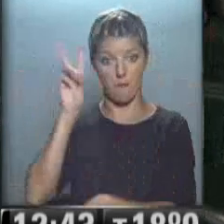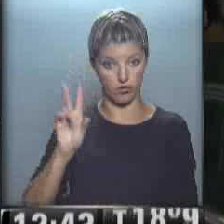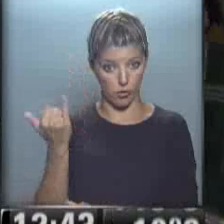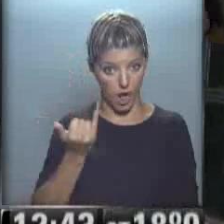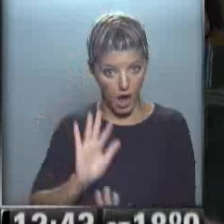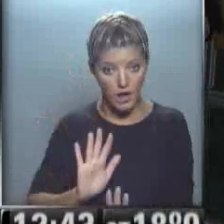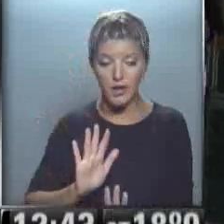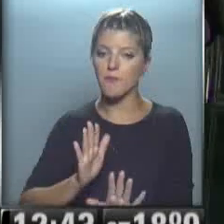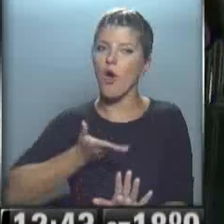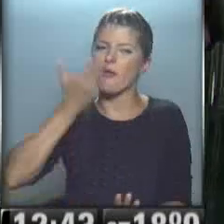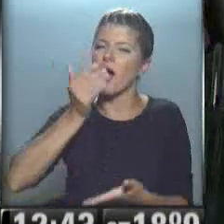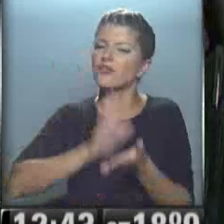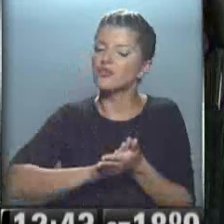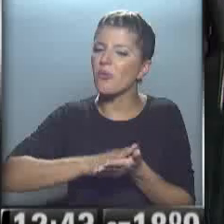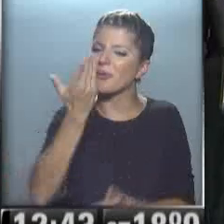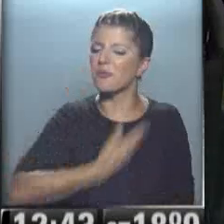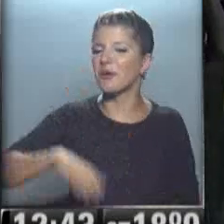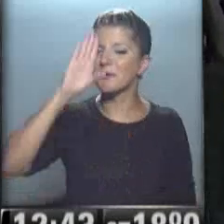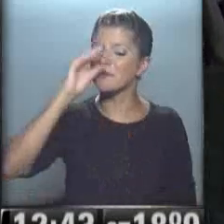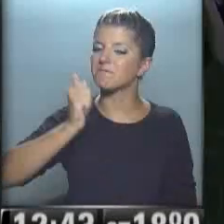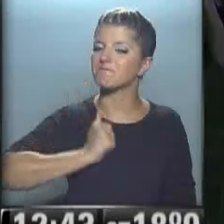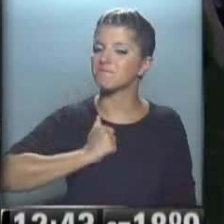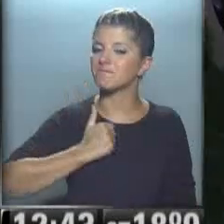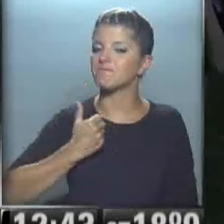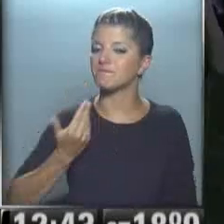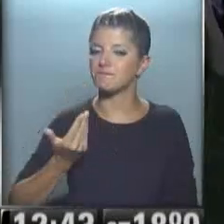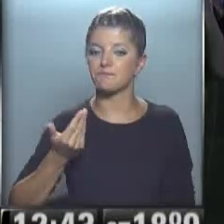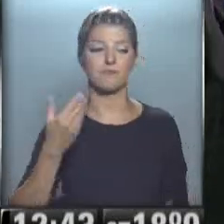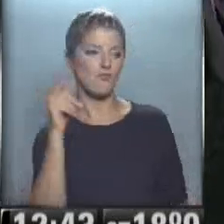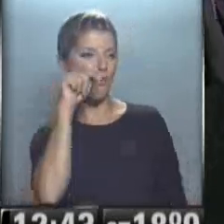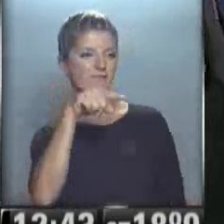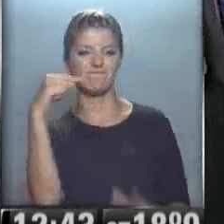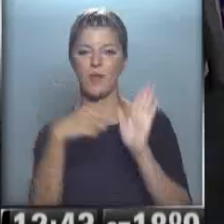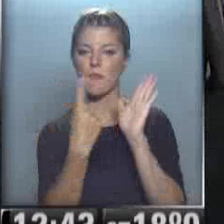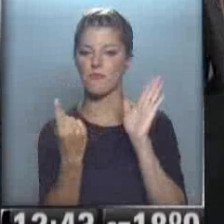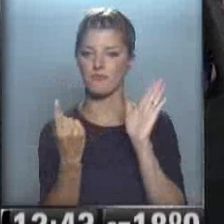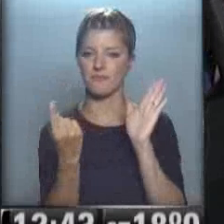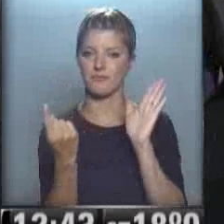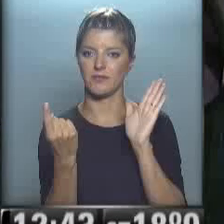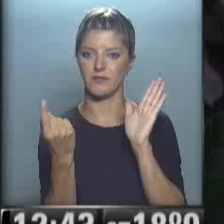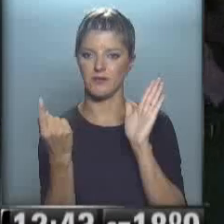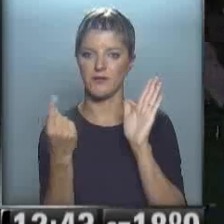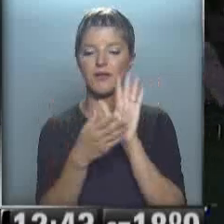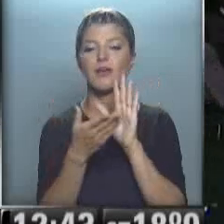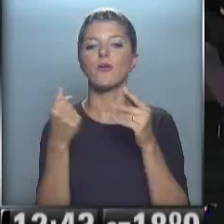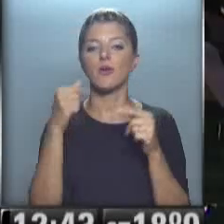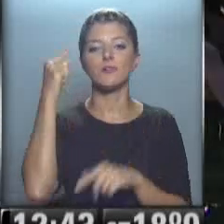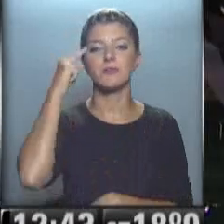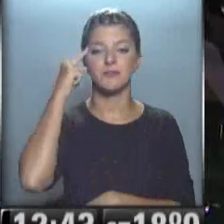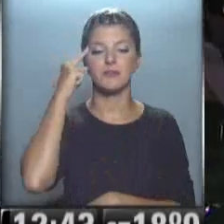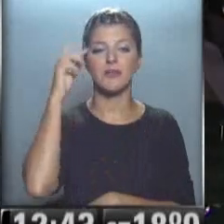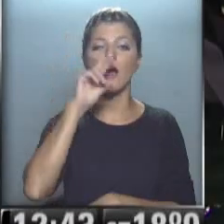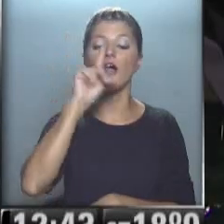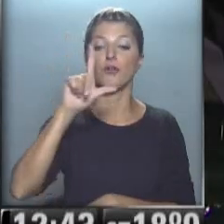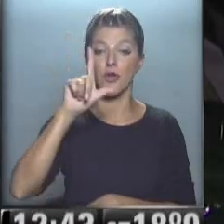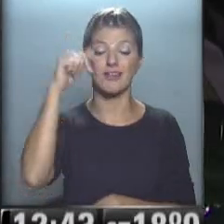hablar de Dictadura es bueno Ahí está el tema de cuando se pierde el rol de